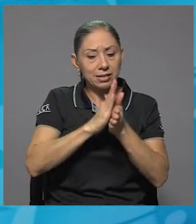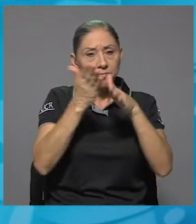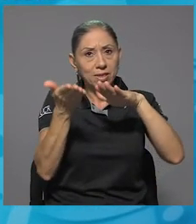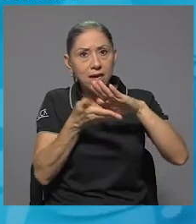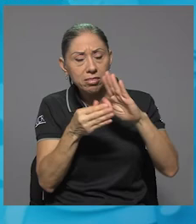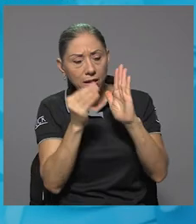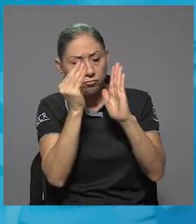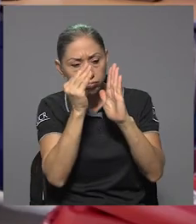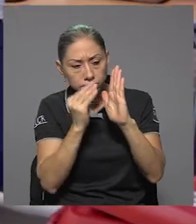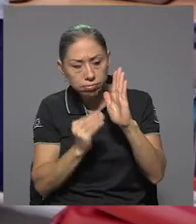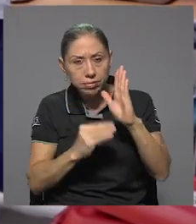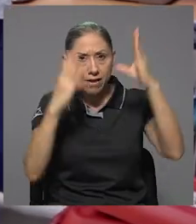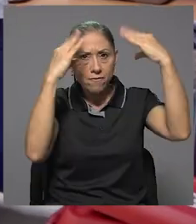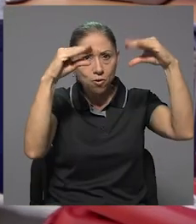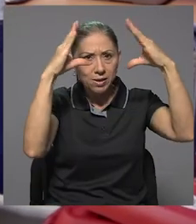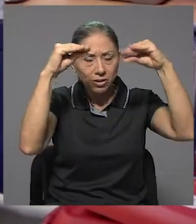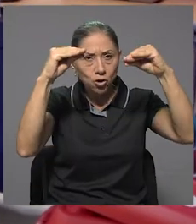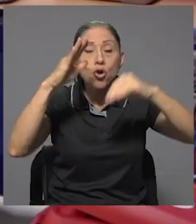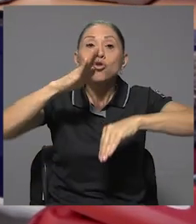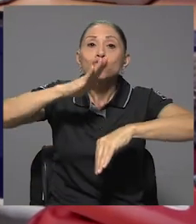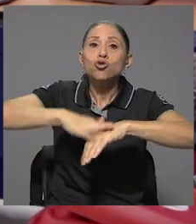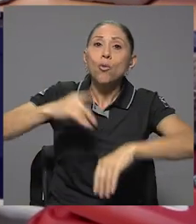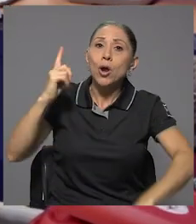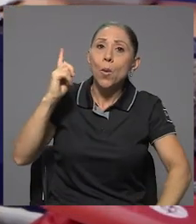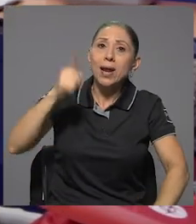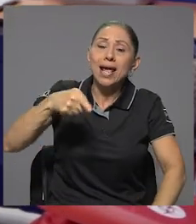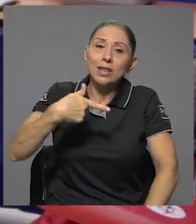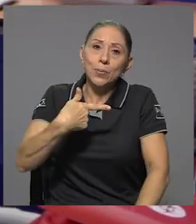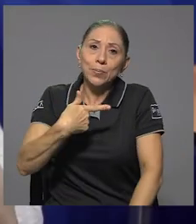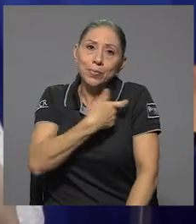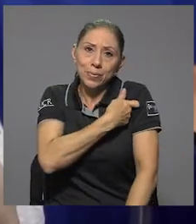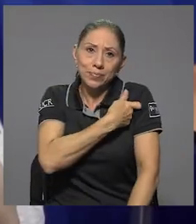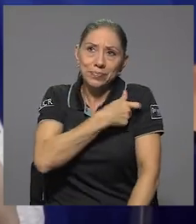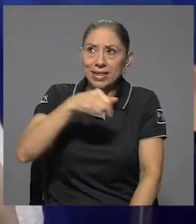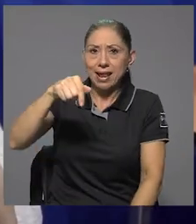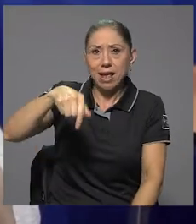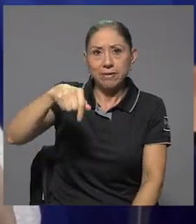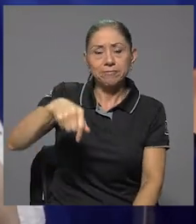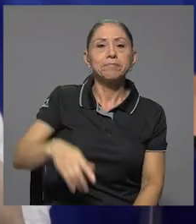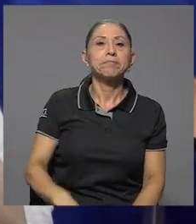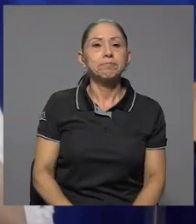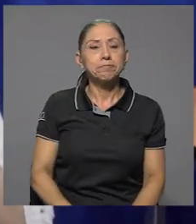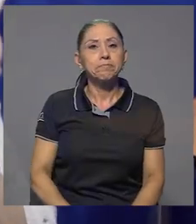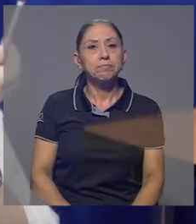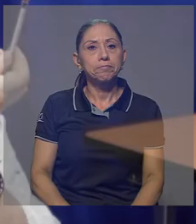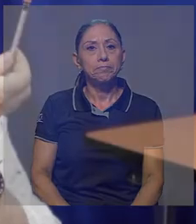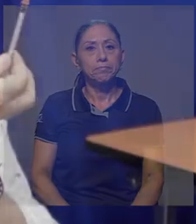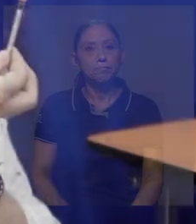obligatoriedad de la vacunación en nuestra infraestructura.